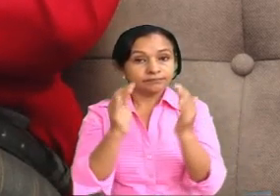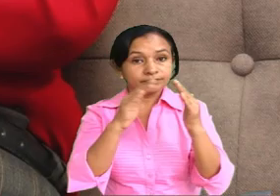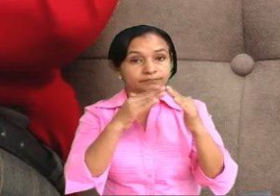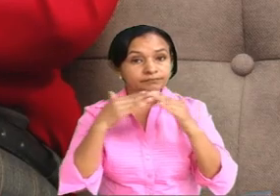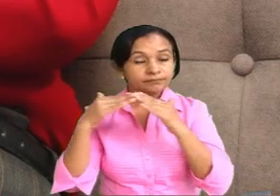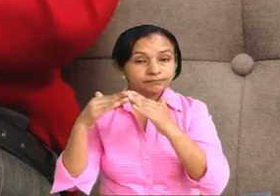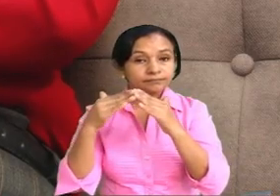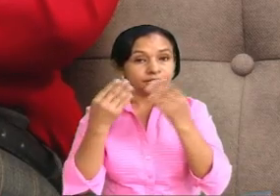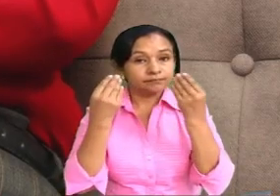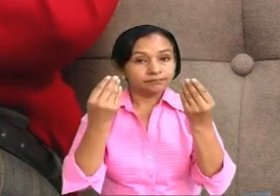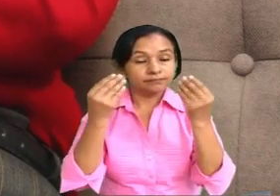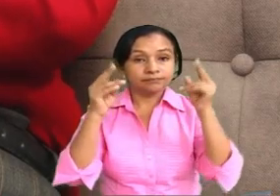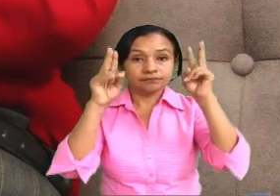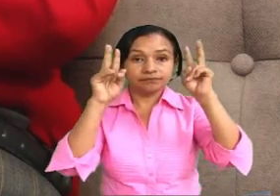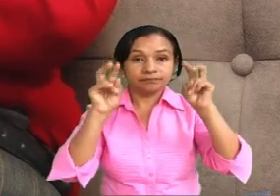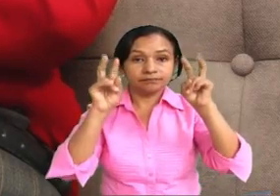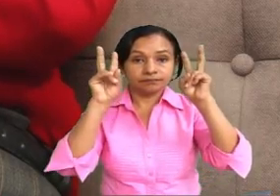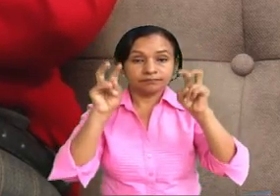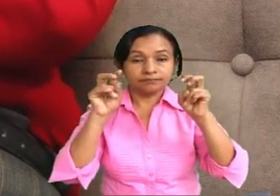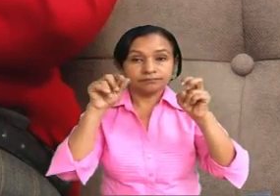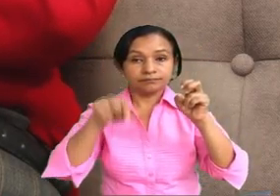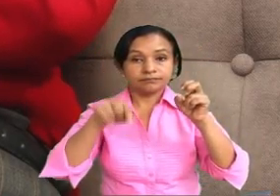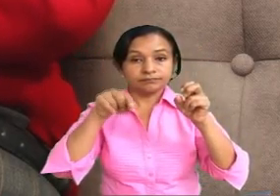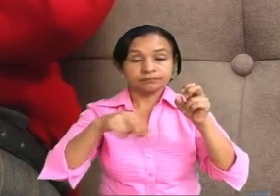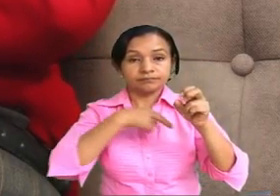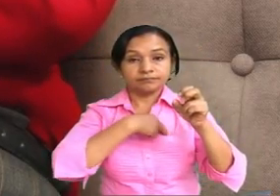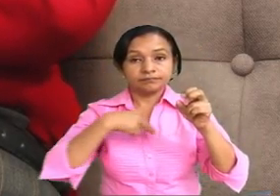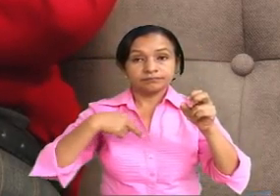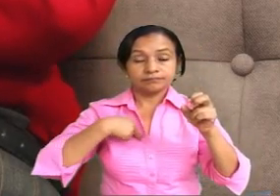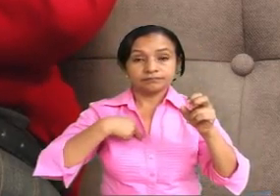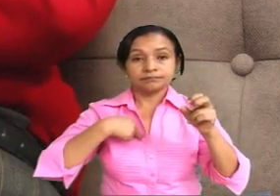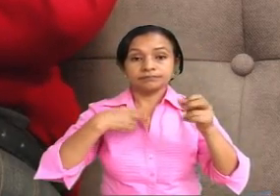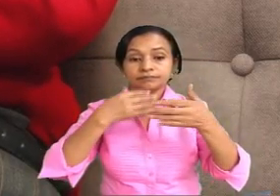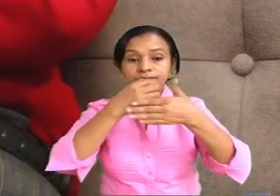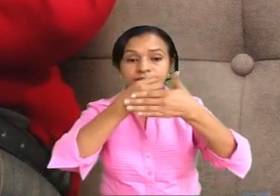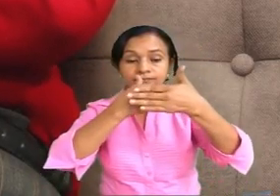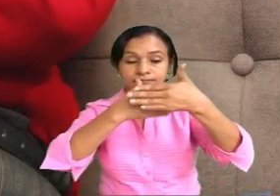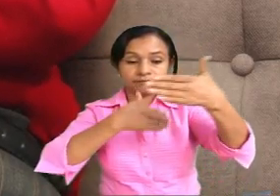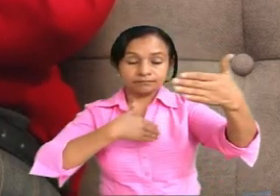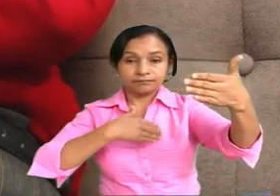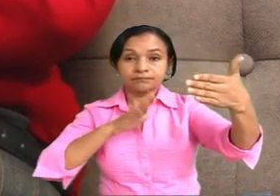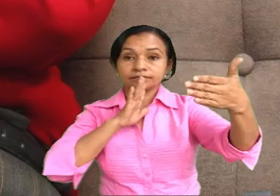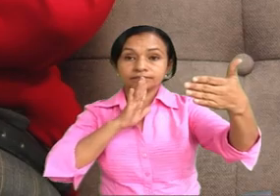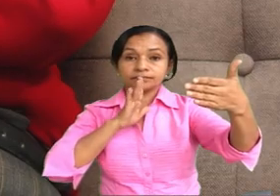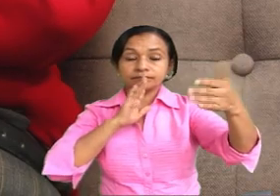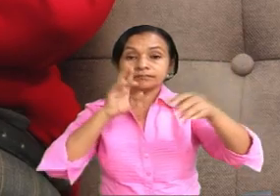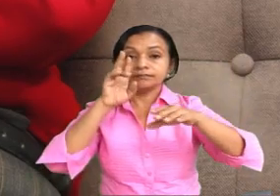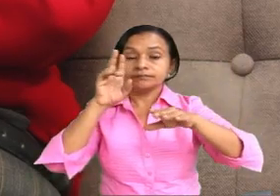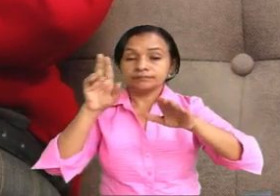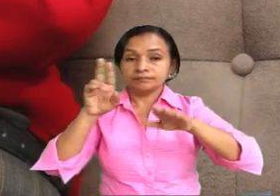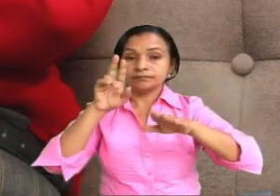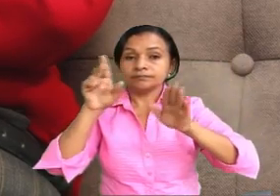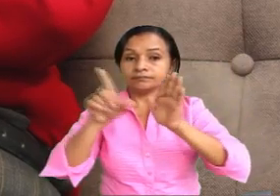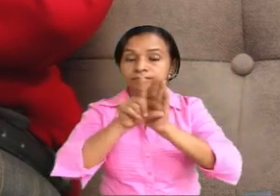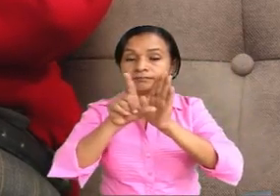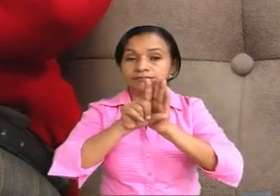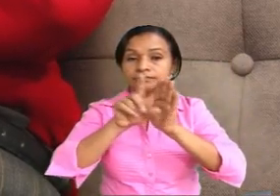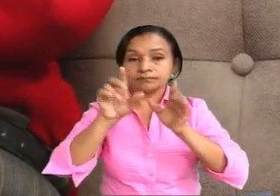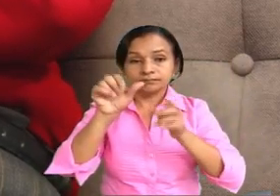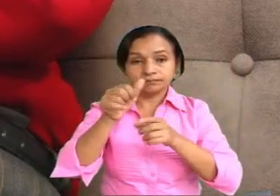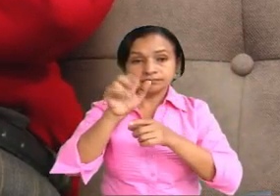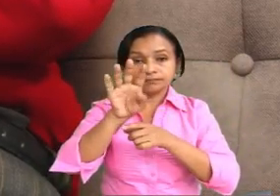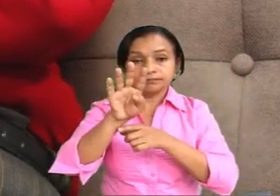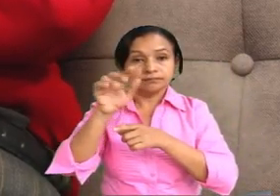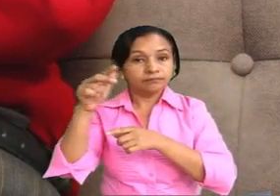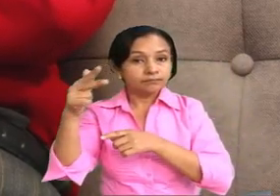también muchos aspectos y aquí a través de decretos, como se ha ido reglamentando la ley también 648.